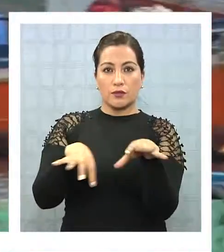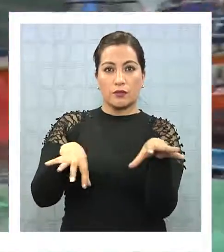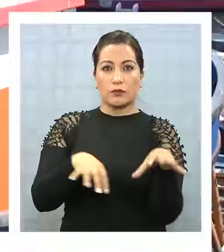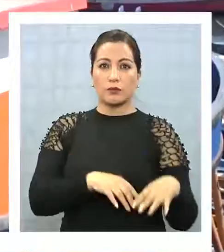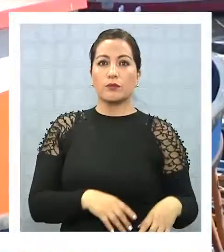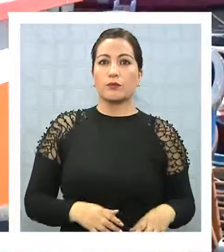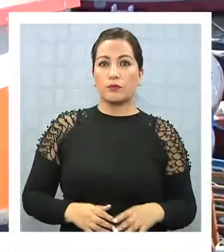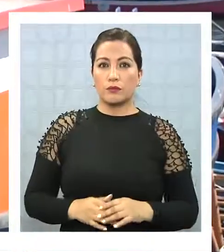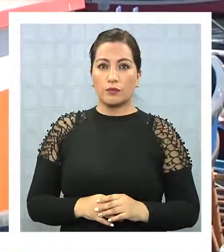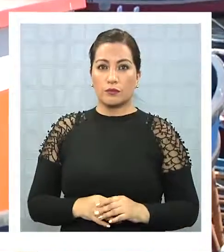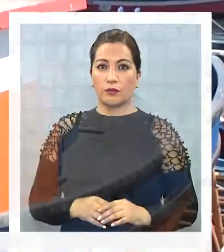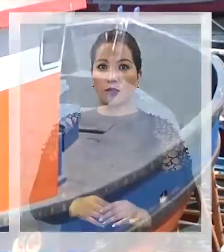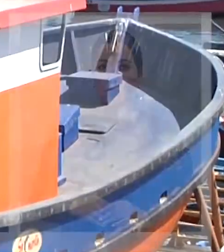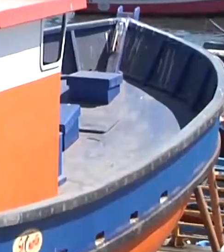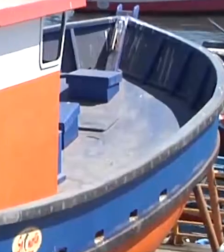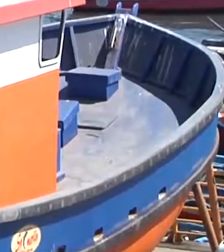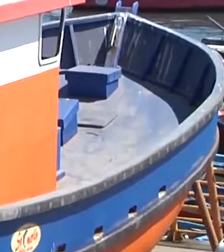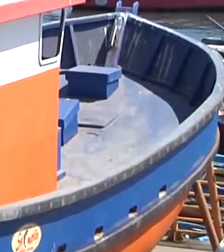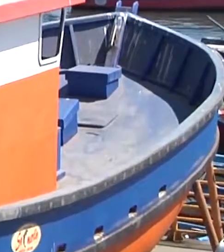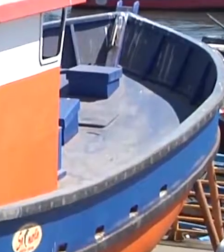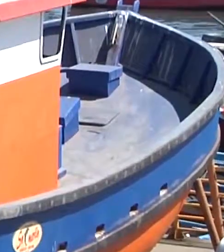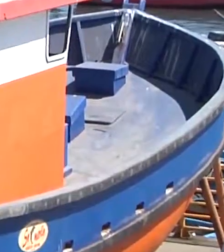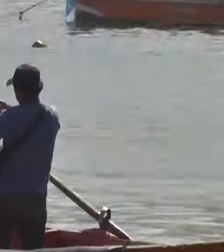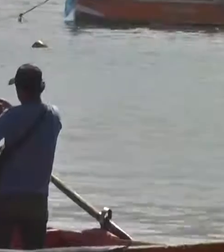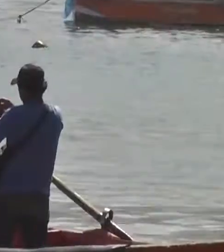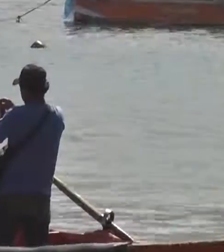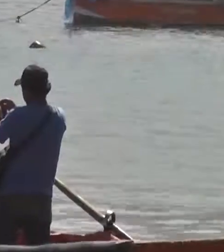actividad. Tras raíz...